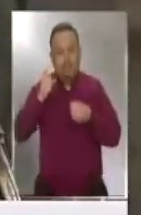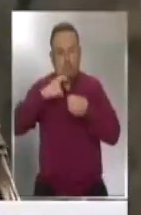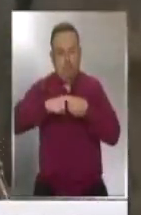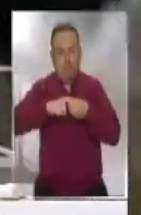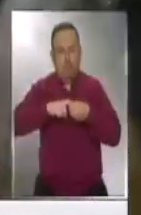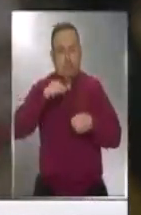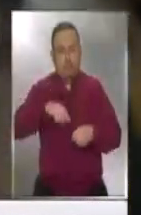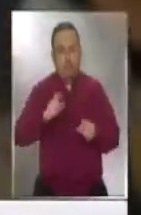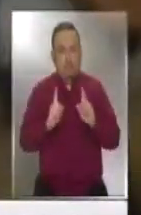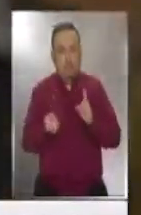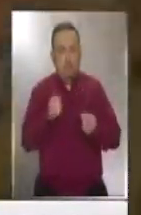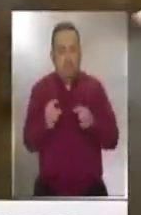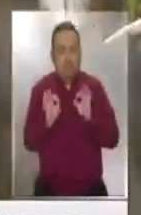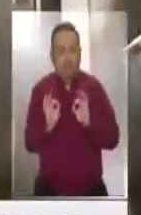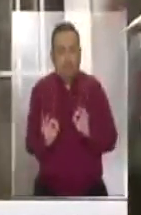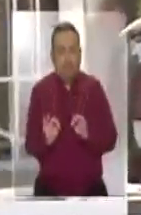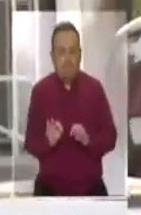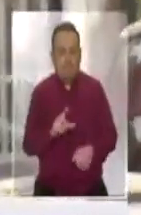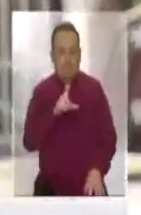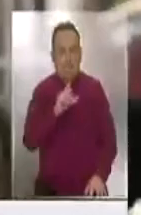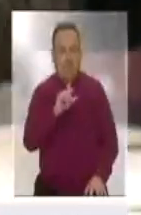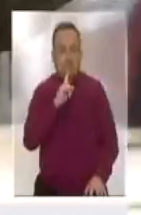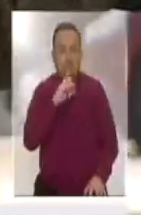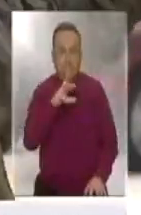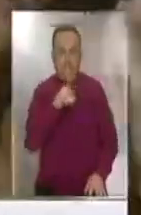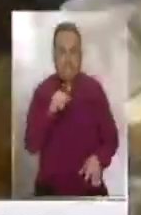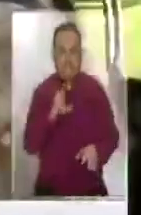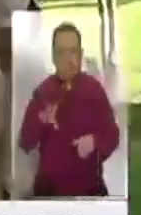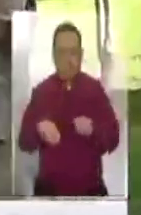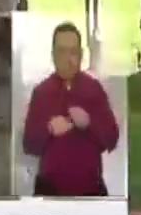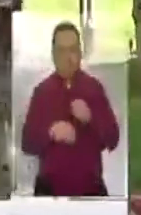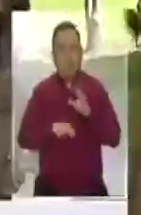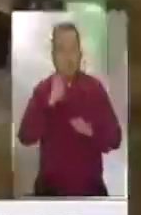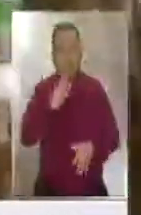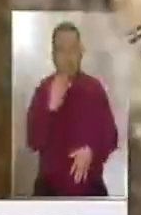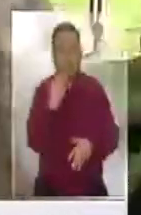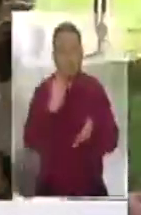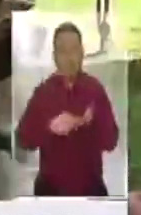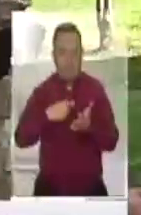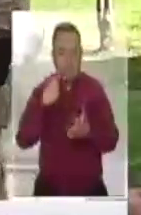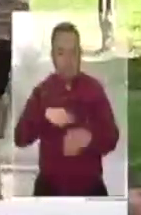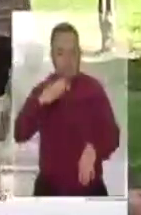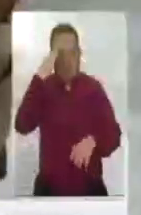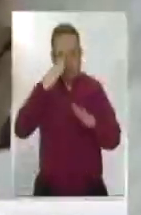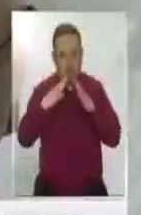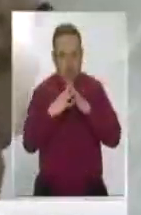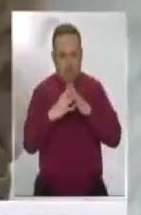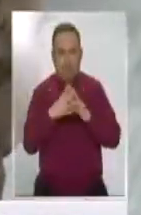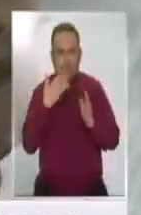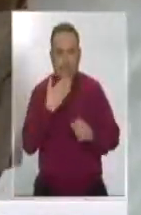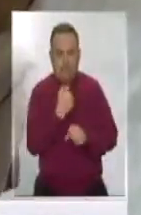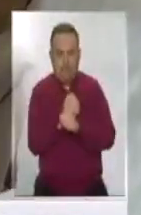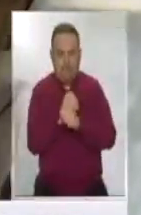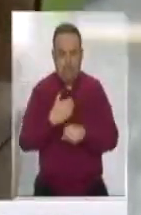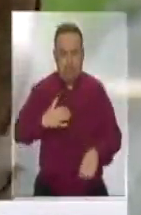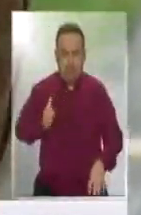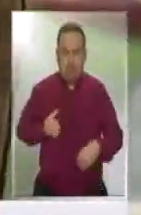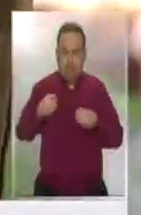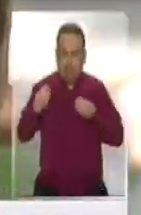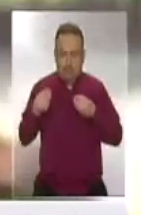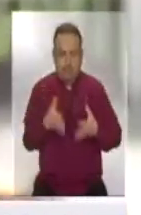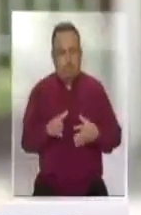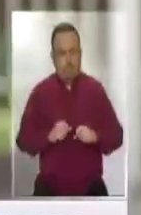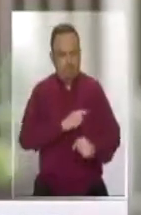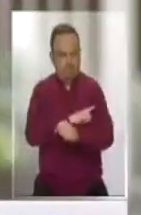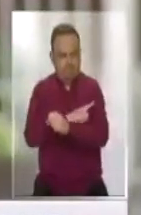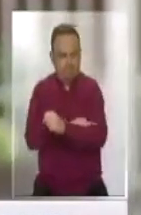Operaciones Especiales Lautaro, que se sumarán a los más de 14.000 efectivos de las Fuerzas Armadas y de Orden, que se han dispuesto para reforzar el